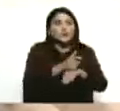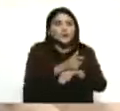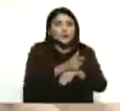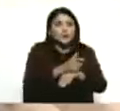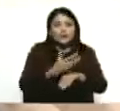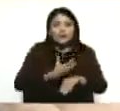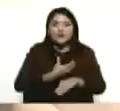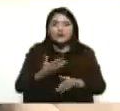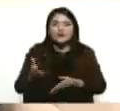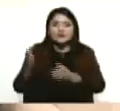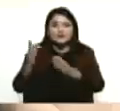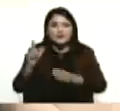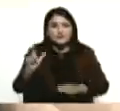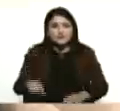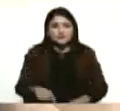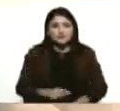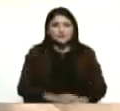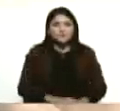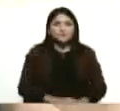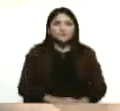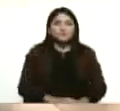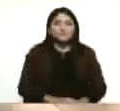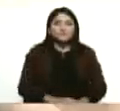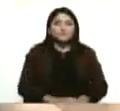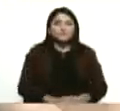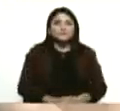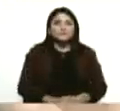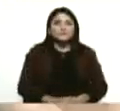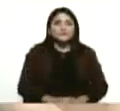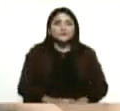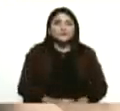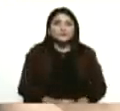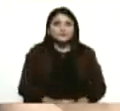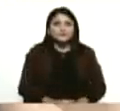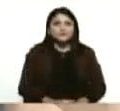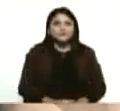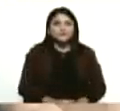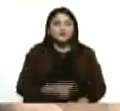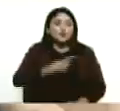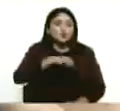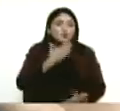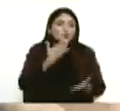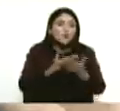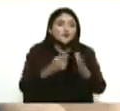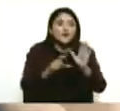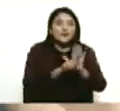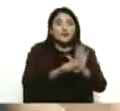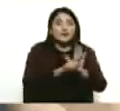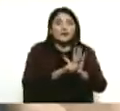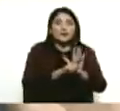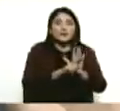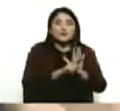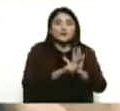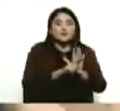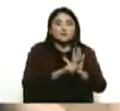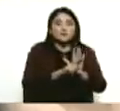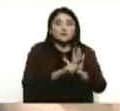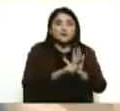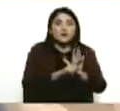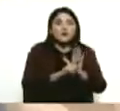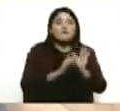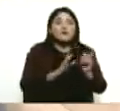tienen las alcaldesas y los alcaldes. Pero después de eso, planteamos una ley, ¿para qué? Para poner